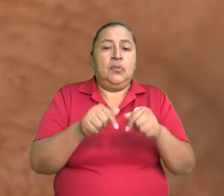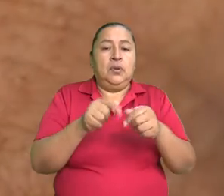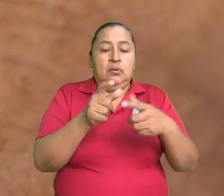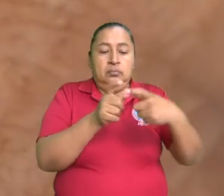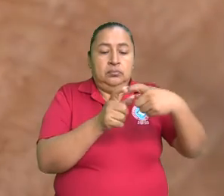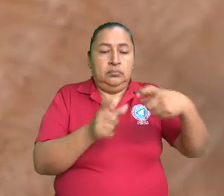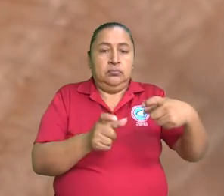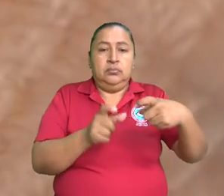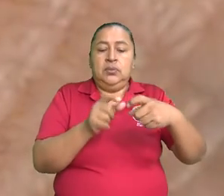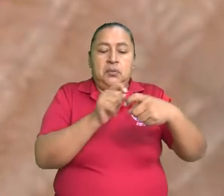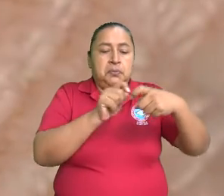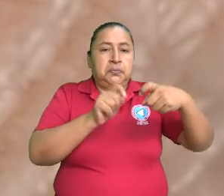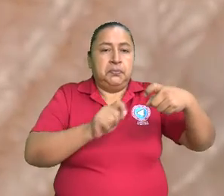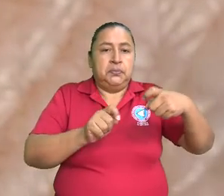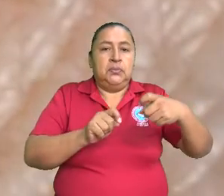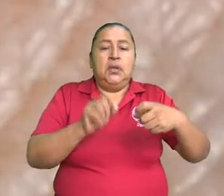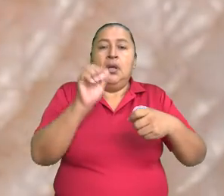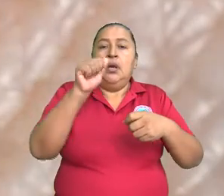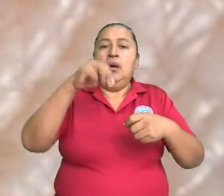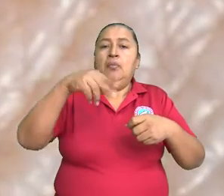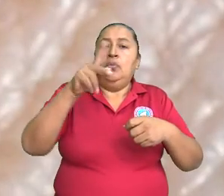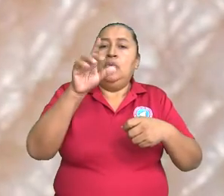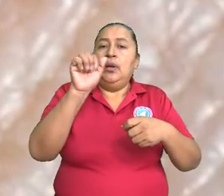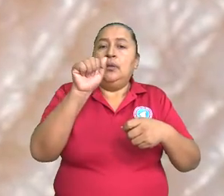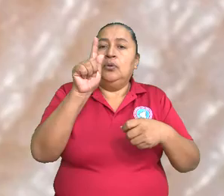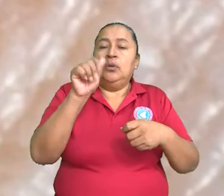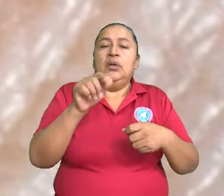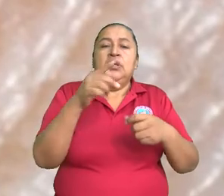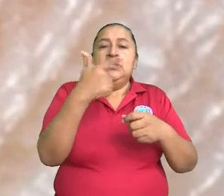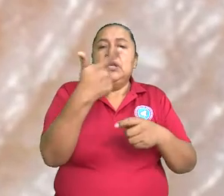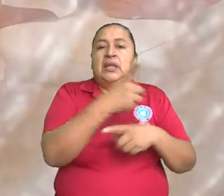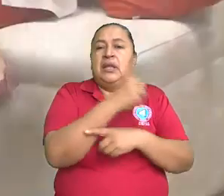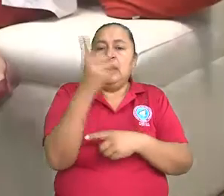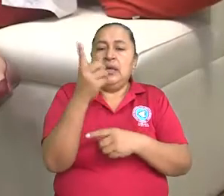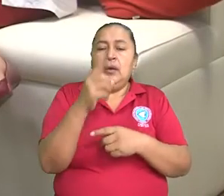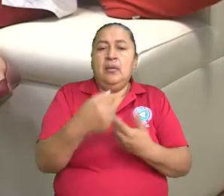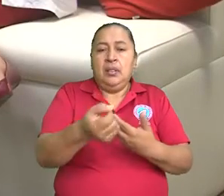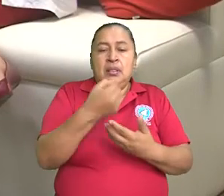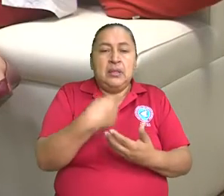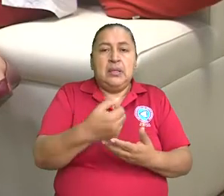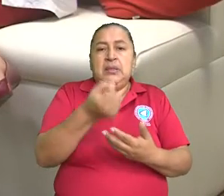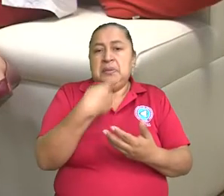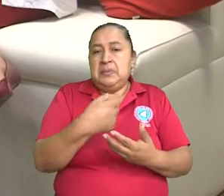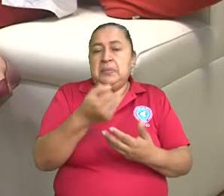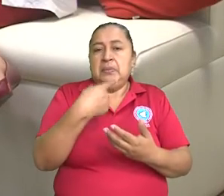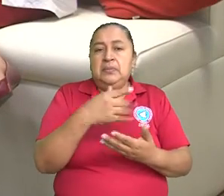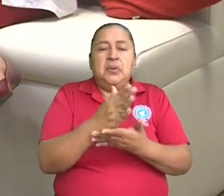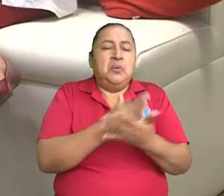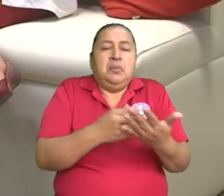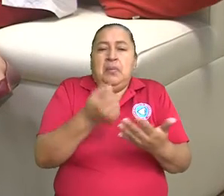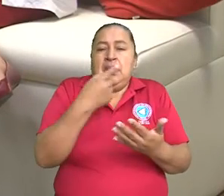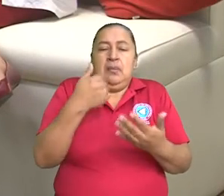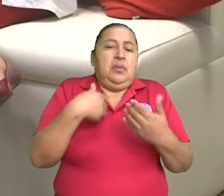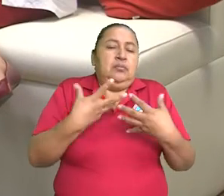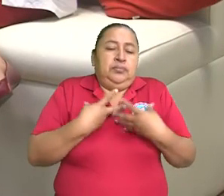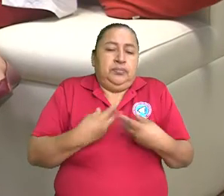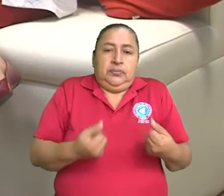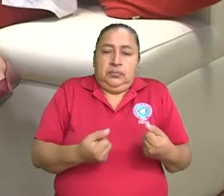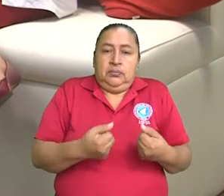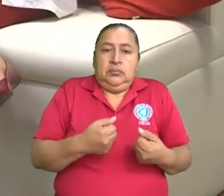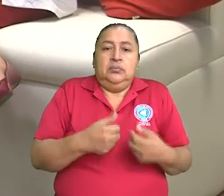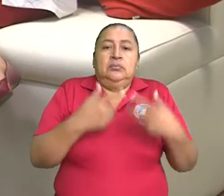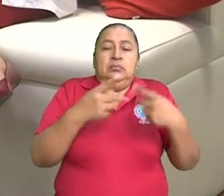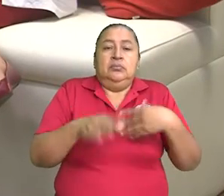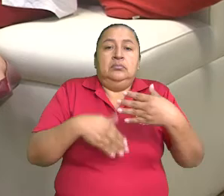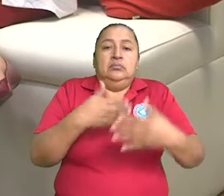receta ambulatoria, por ejemplo, suele pasar por 7 días va a tomar algún medicamento para la infección,